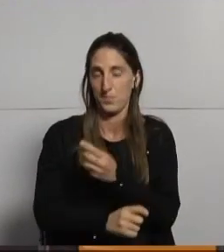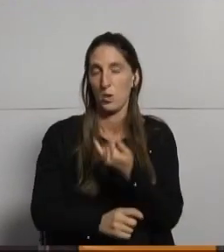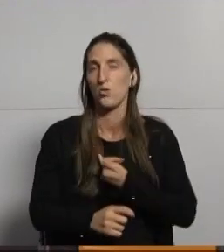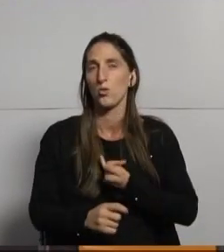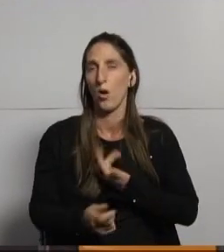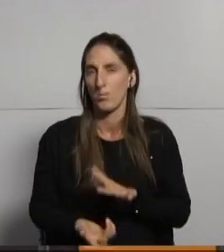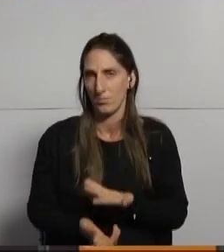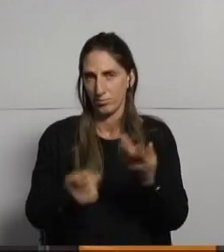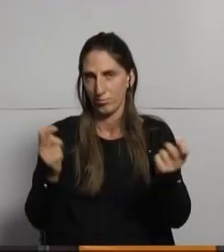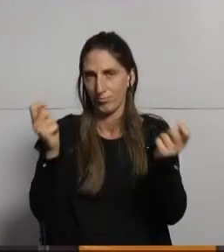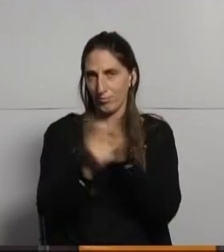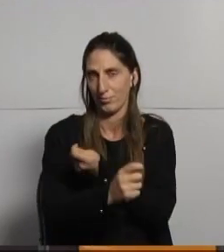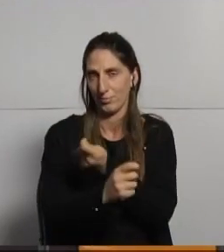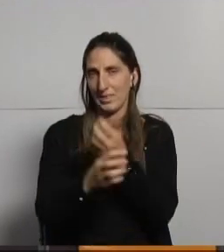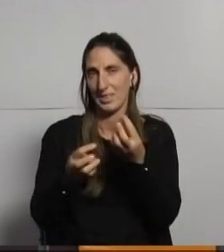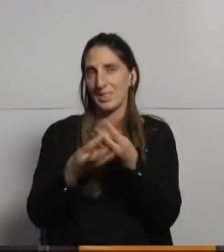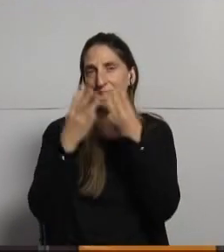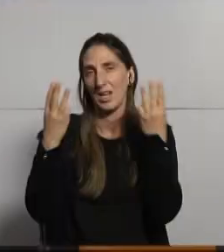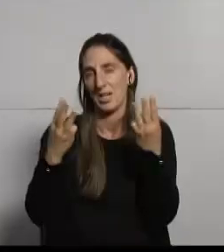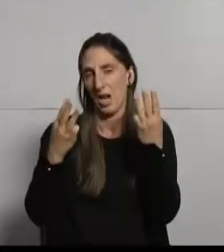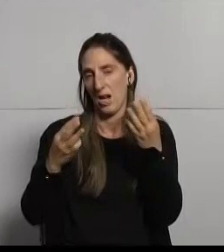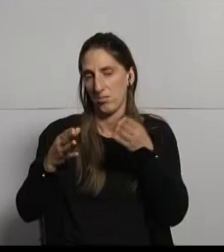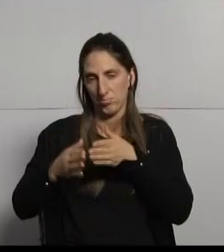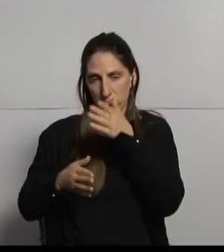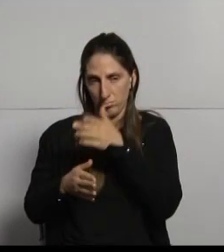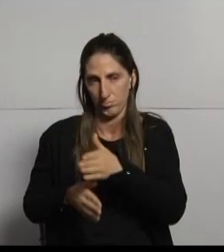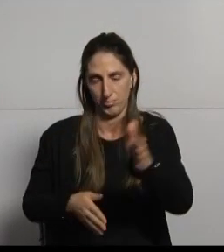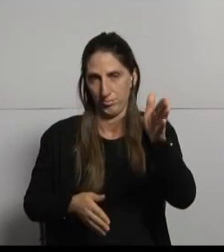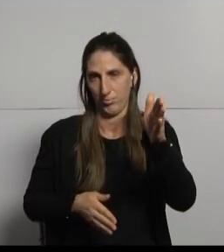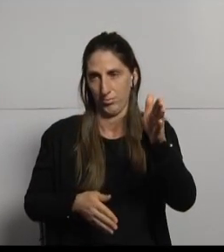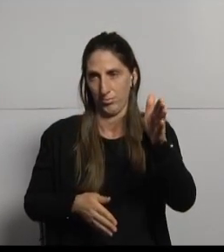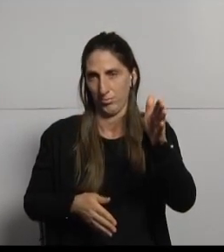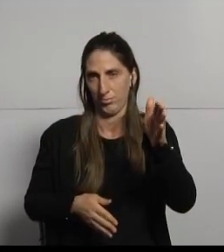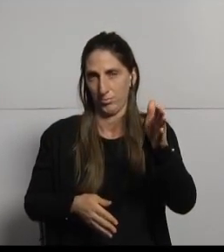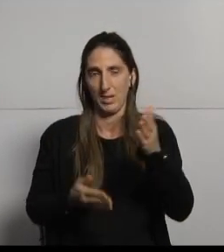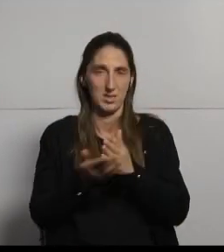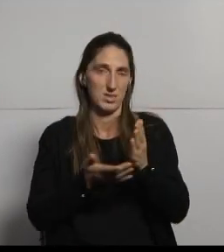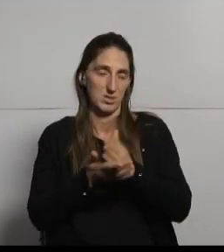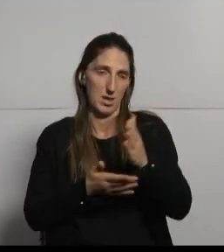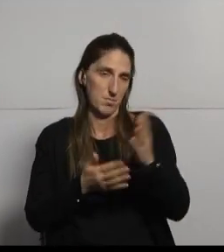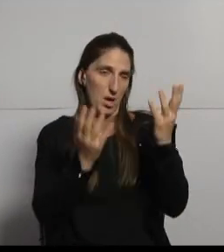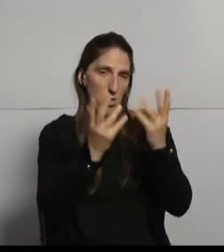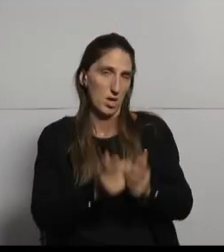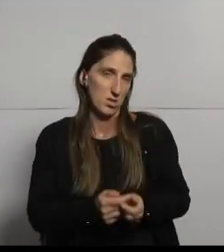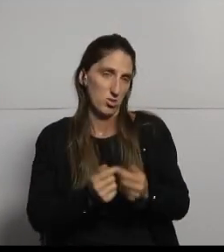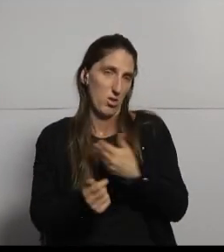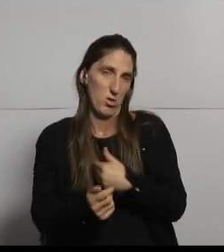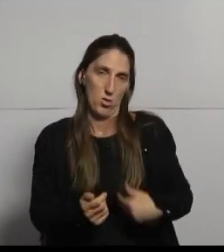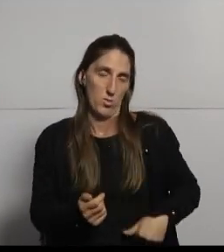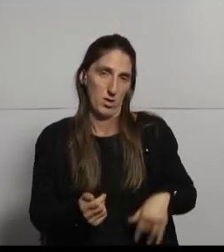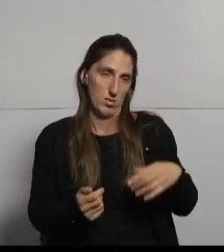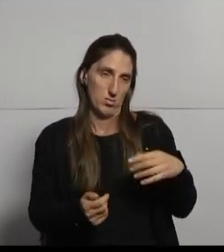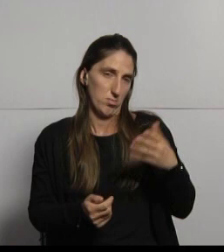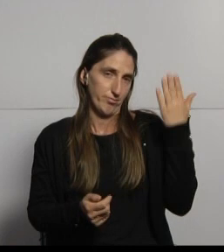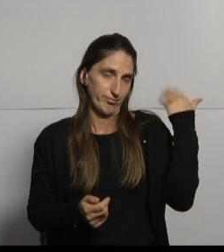esa transformación? En general toman el camino tradicional, que es el camino que han venido tomando las organizaciones de gobierno a lo